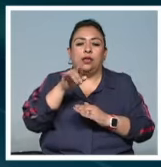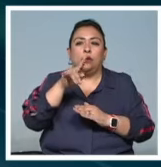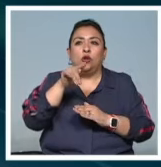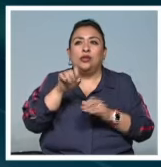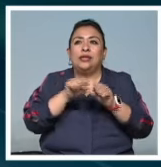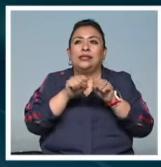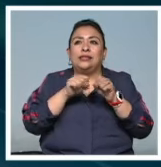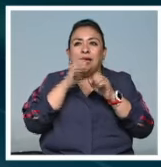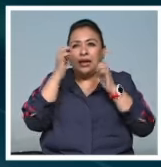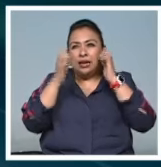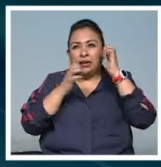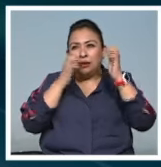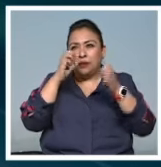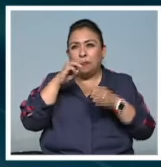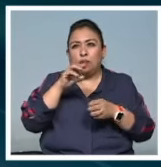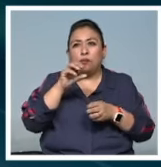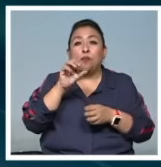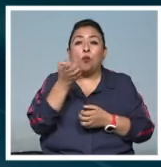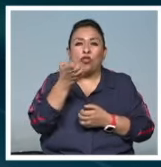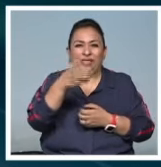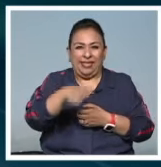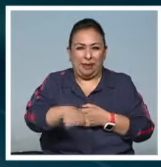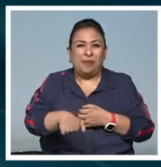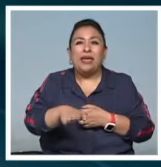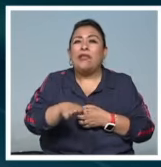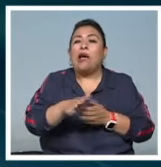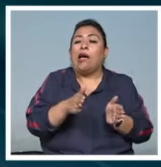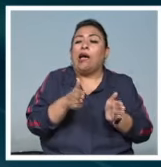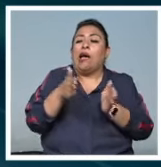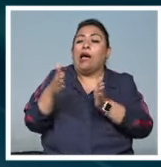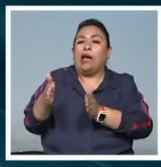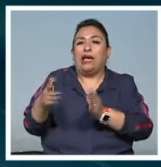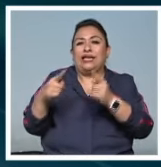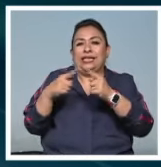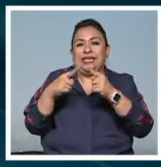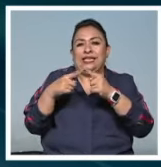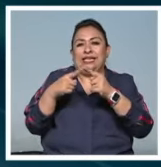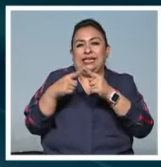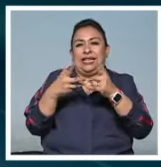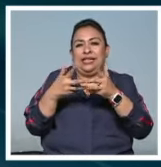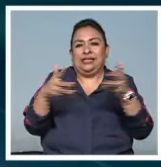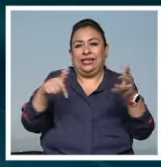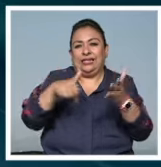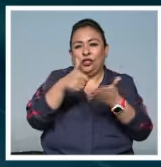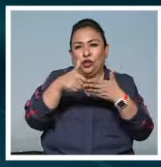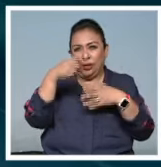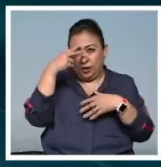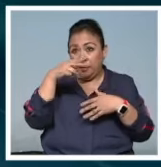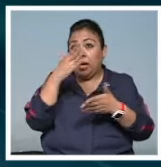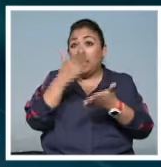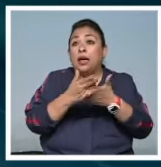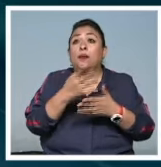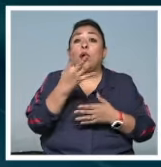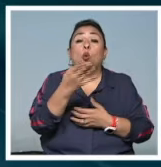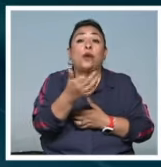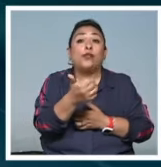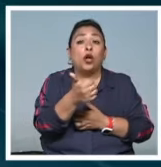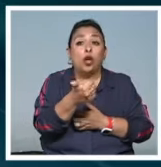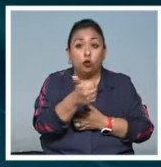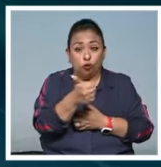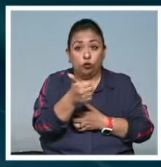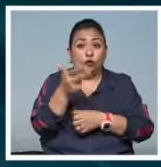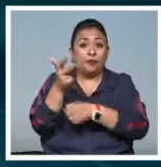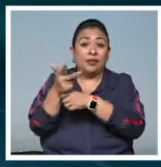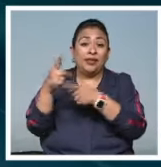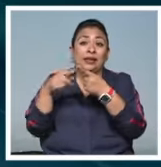sala de exposiciones del Monte de Piedad, justo al costado de la Catedral Metropolitana en la Ciudad de México, hasta el 4 de agosto. En la